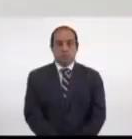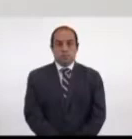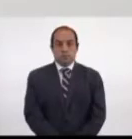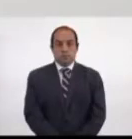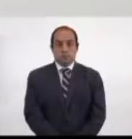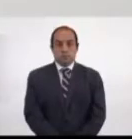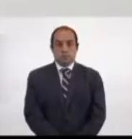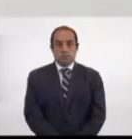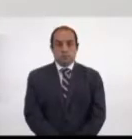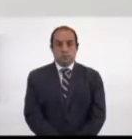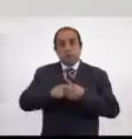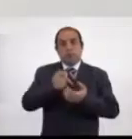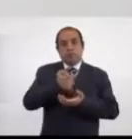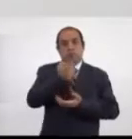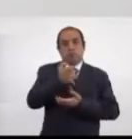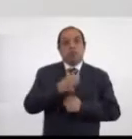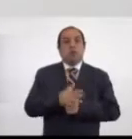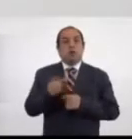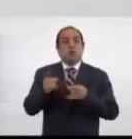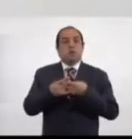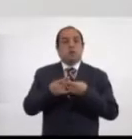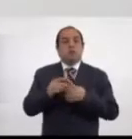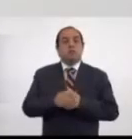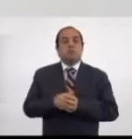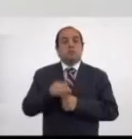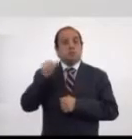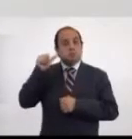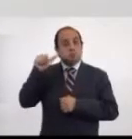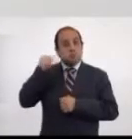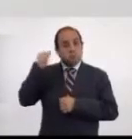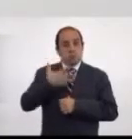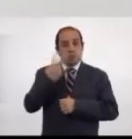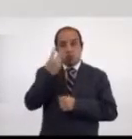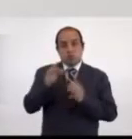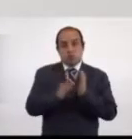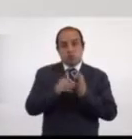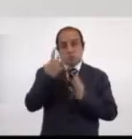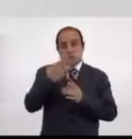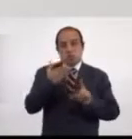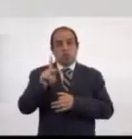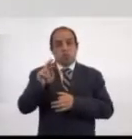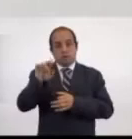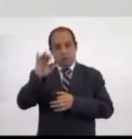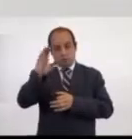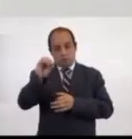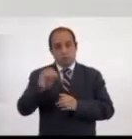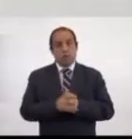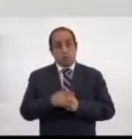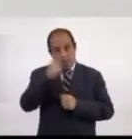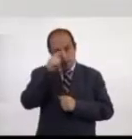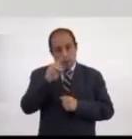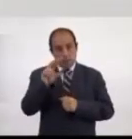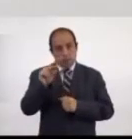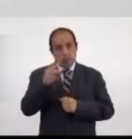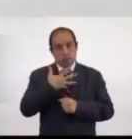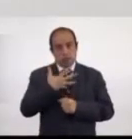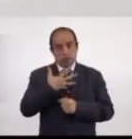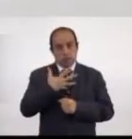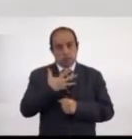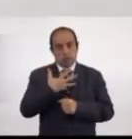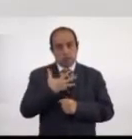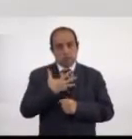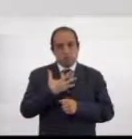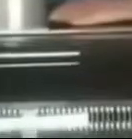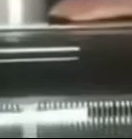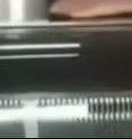El gobierno capitalino, a través de las Secretarías de Administración y Finanzas, del Trabajo y Fomento al Empleo y de Desarrollo Económico,